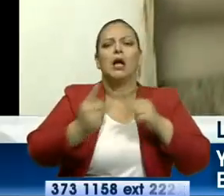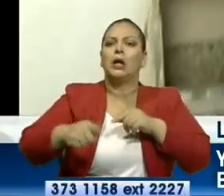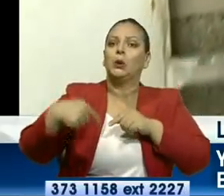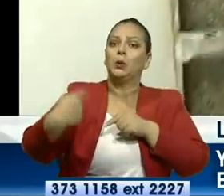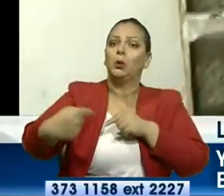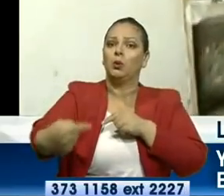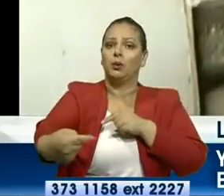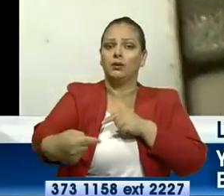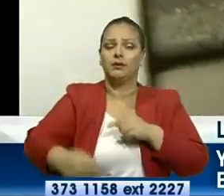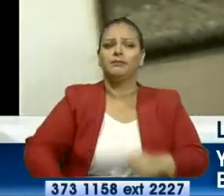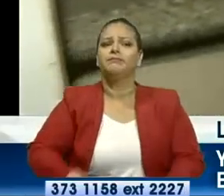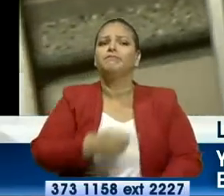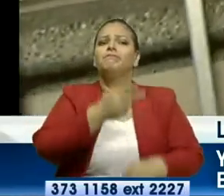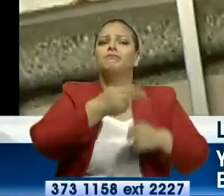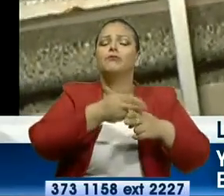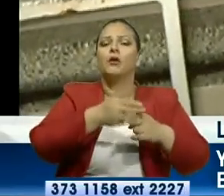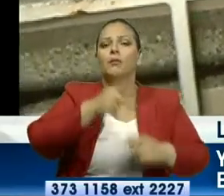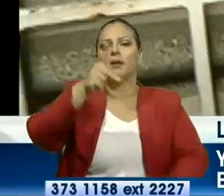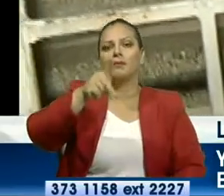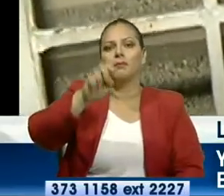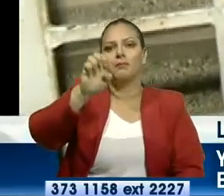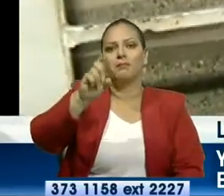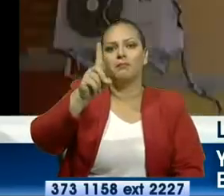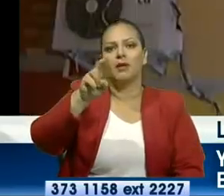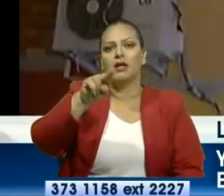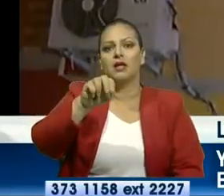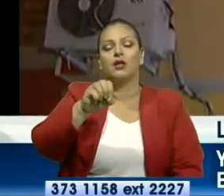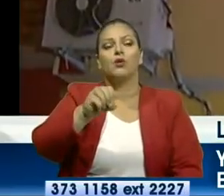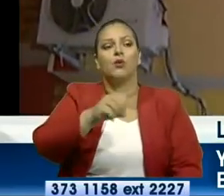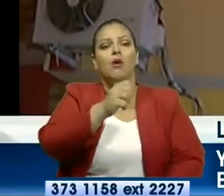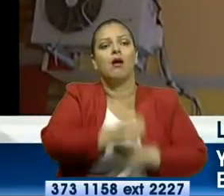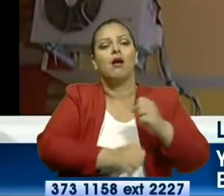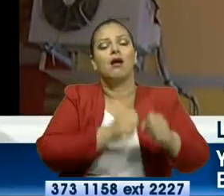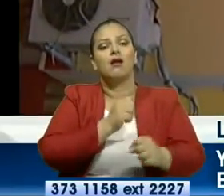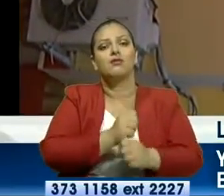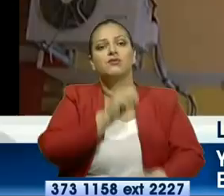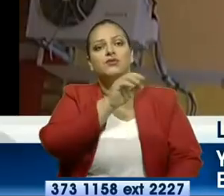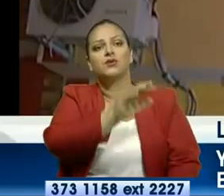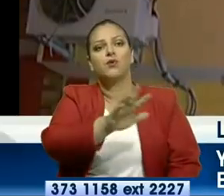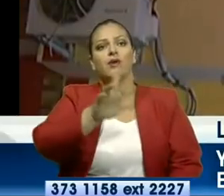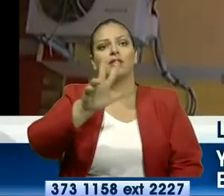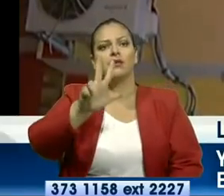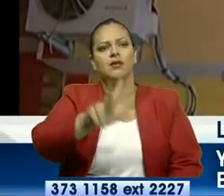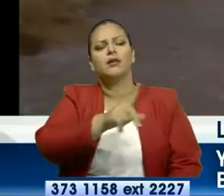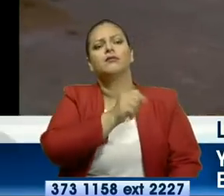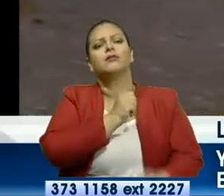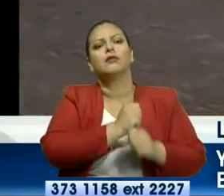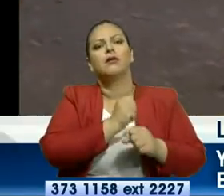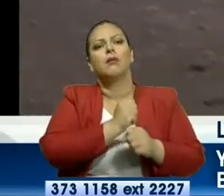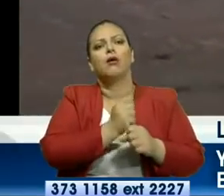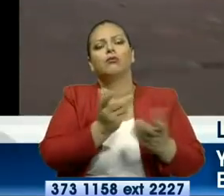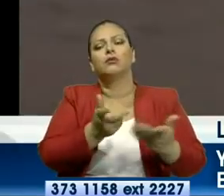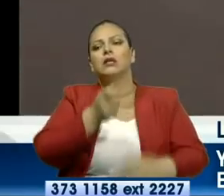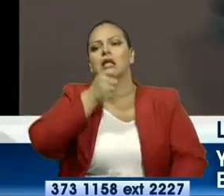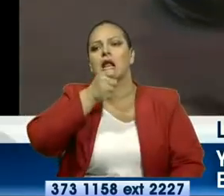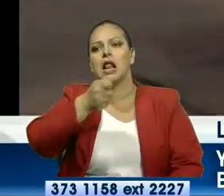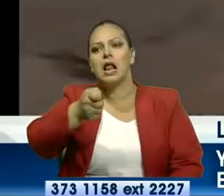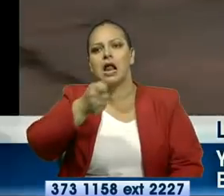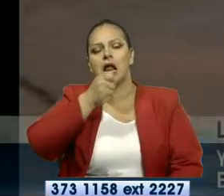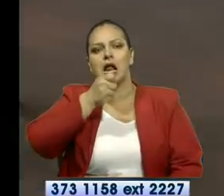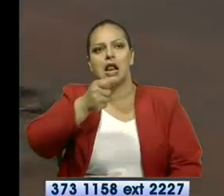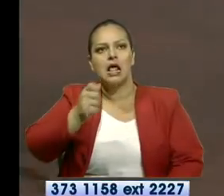como Pedro Ortiz, de 53 años, y trabajaba en una radio.